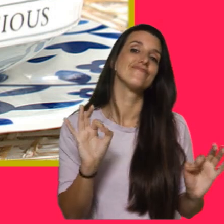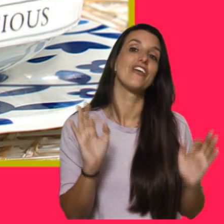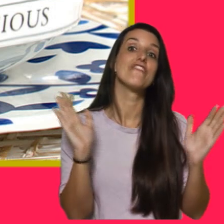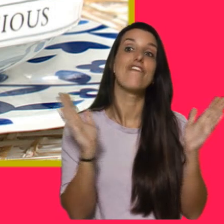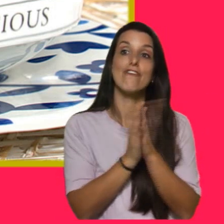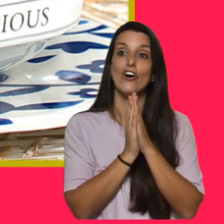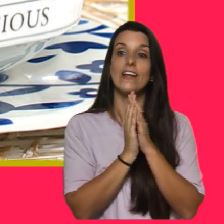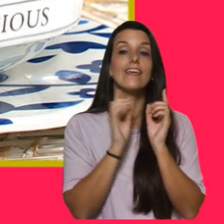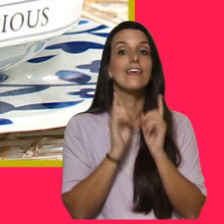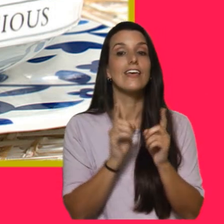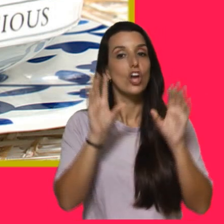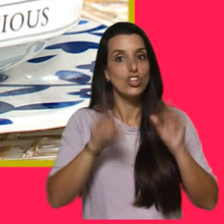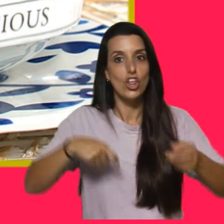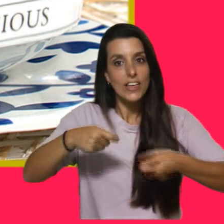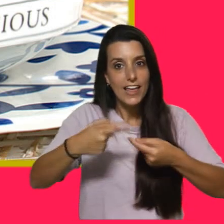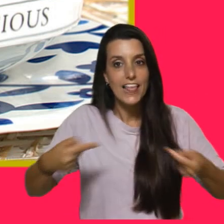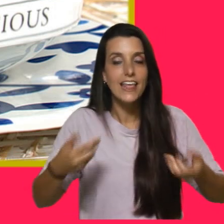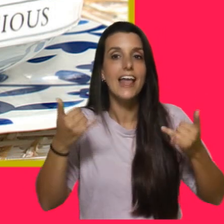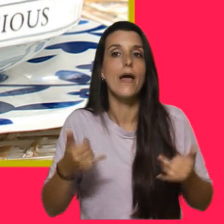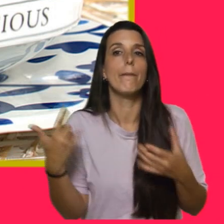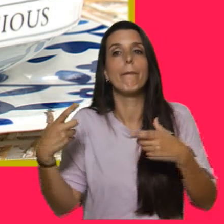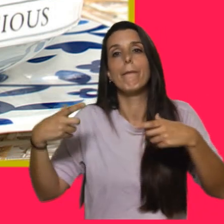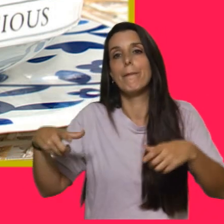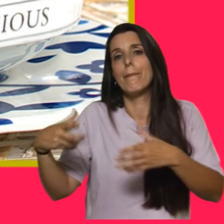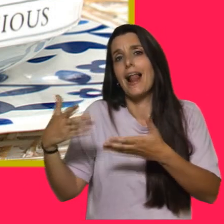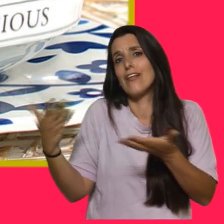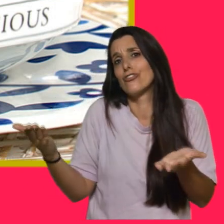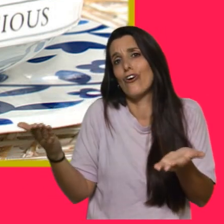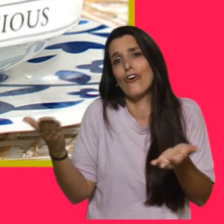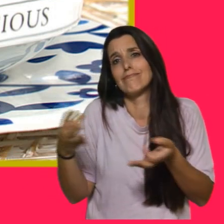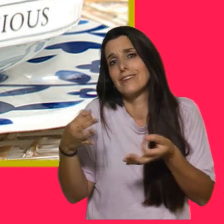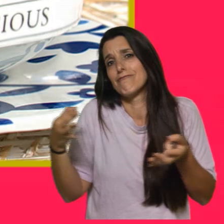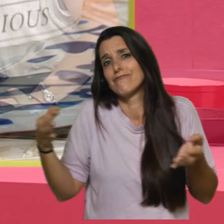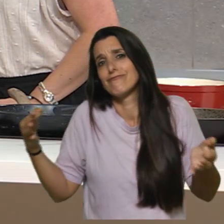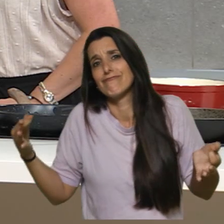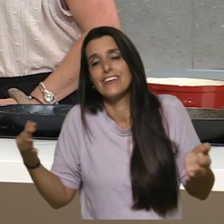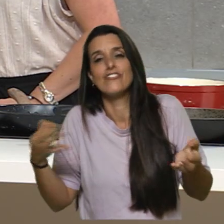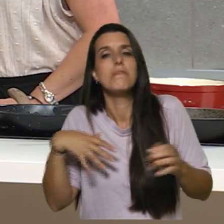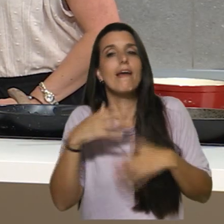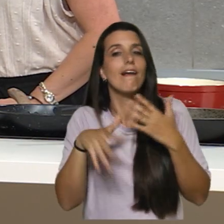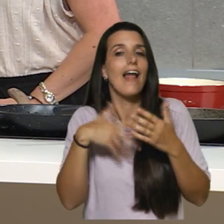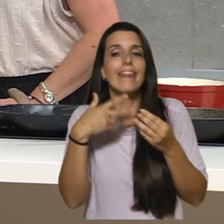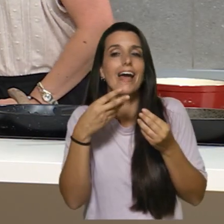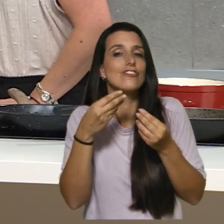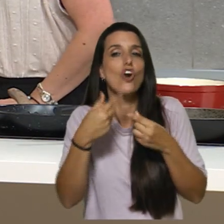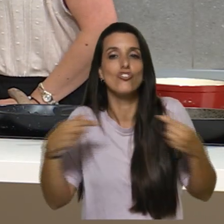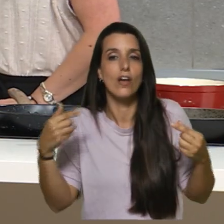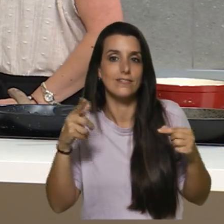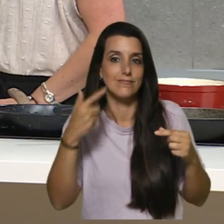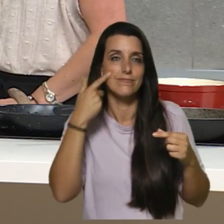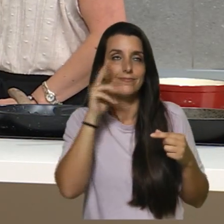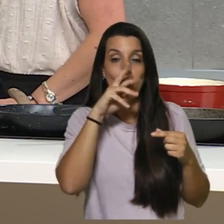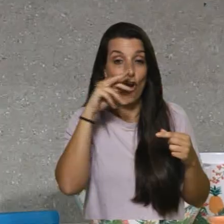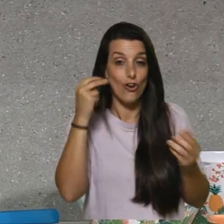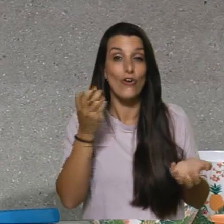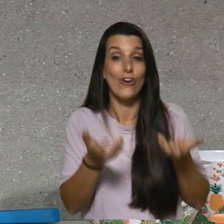Para nada. Y con todos sus ingredientes tenemos este plato que, como bien dice Leo, es brillante y una mezcla de todo. ¿Va a ser lo que son los olores cuando